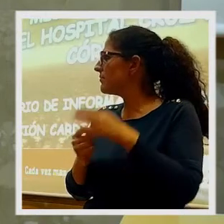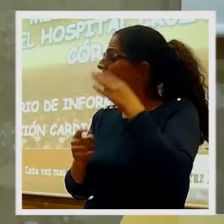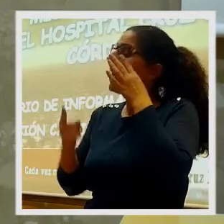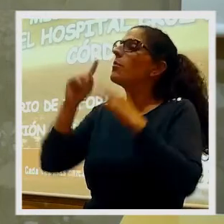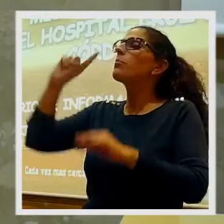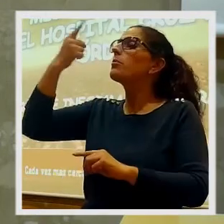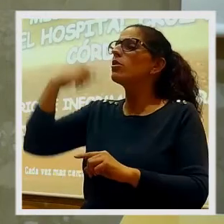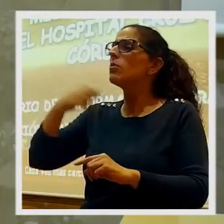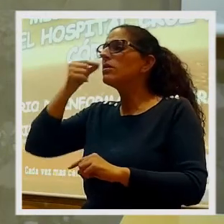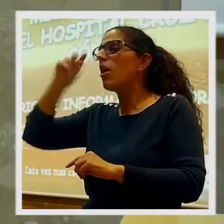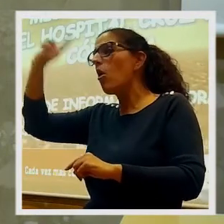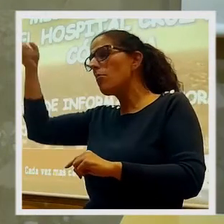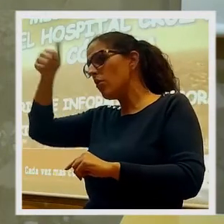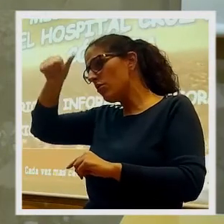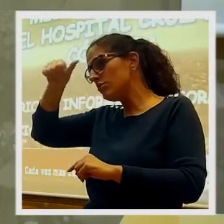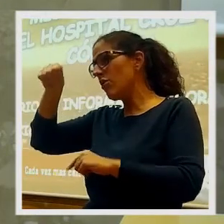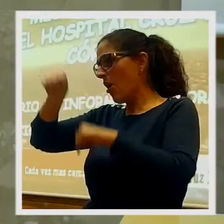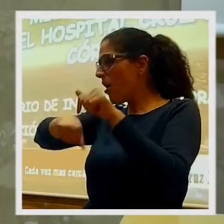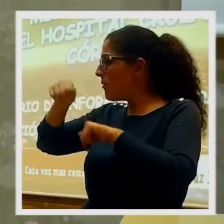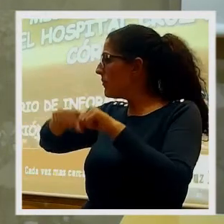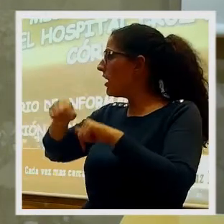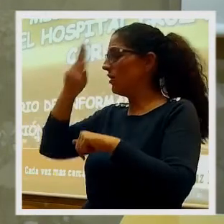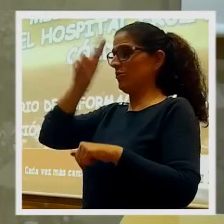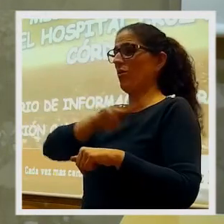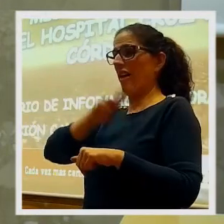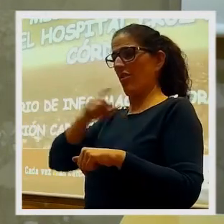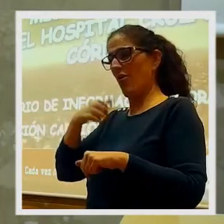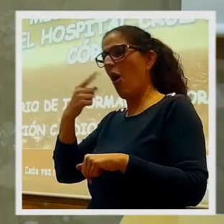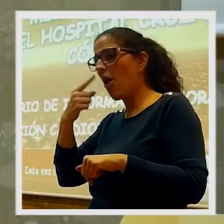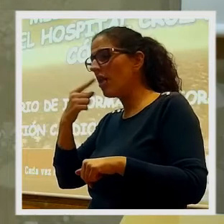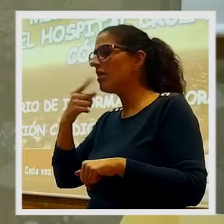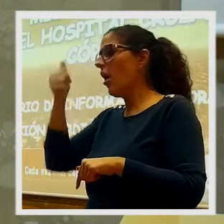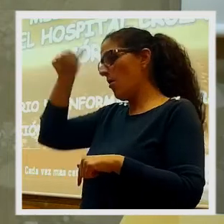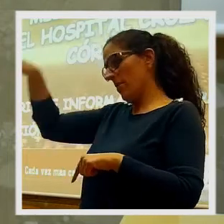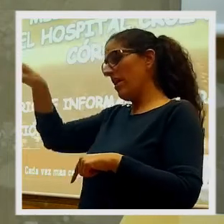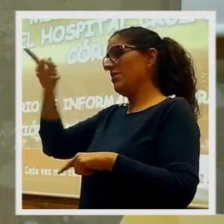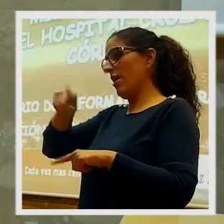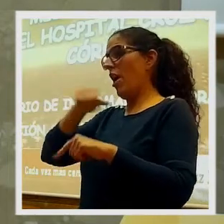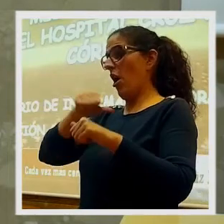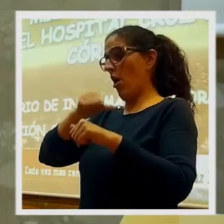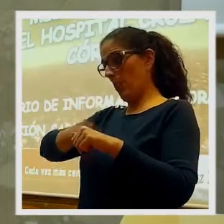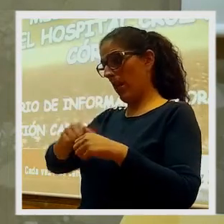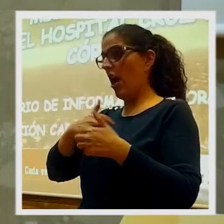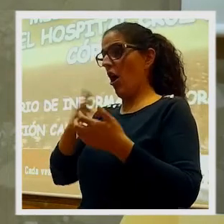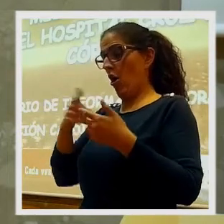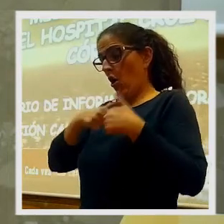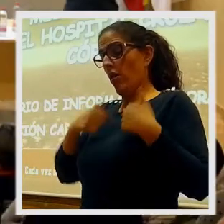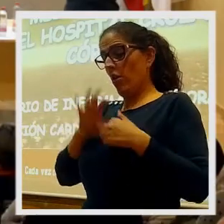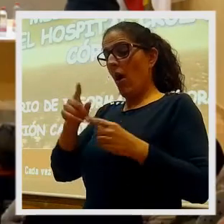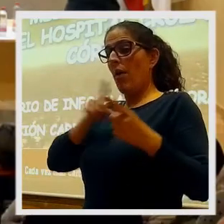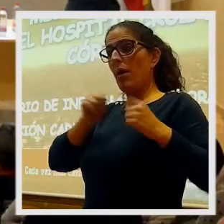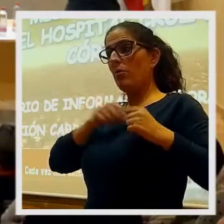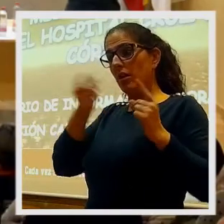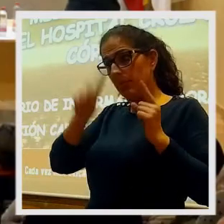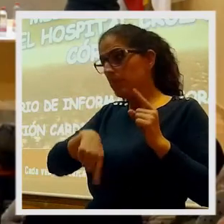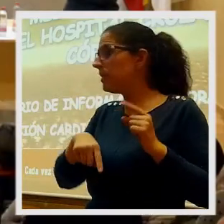de operarme yo fue un chaval joven militar que yo conocía. Lo operaron de también recambio valvular y todo